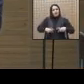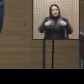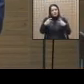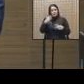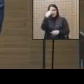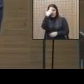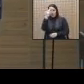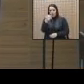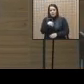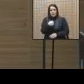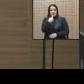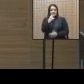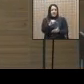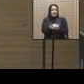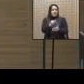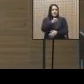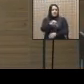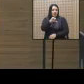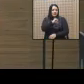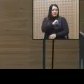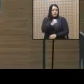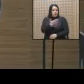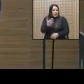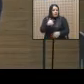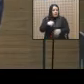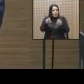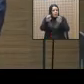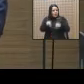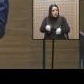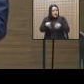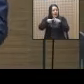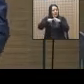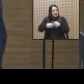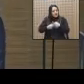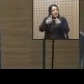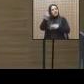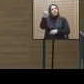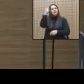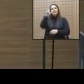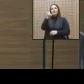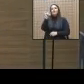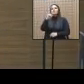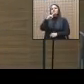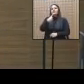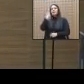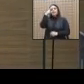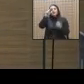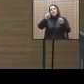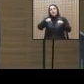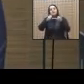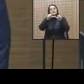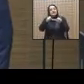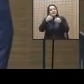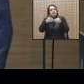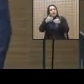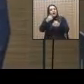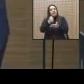yo diría que esa es una actitud que uno podría empezar a entender como seria para poder seguir ayudando.